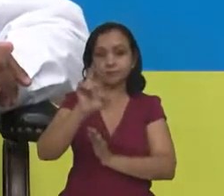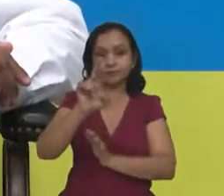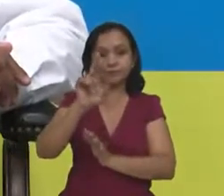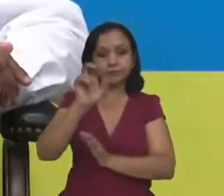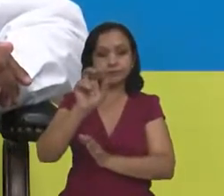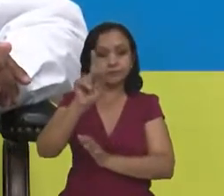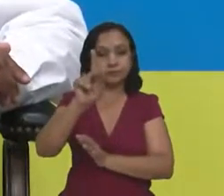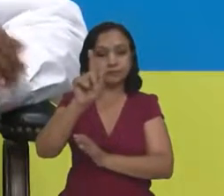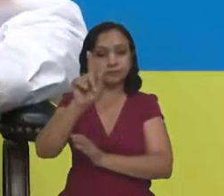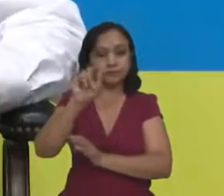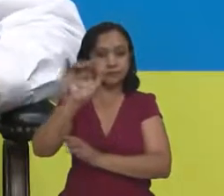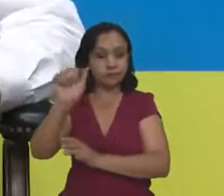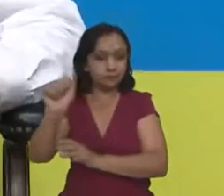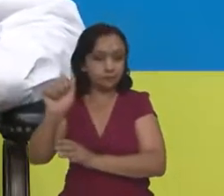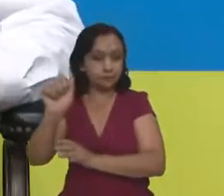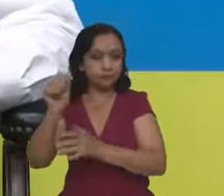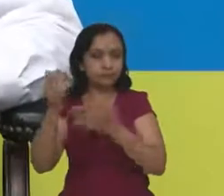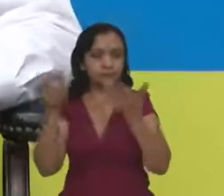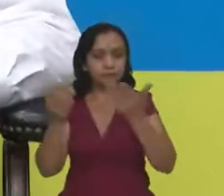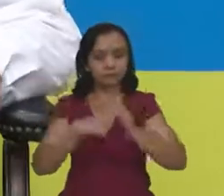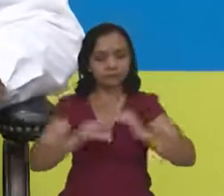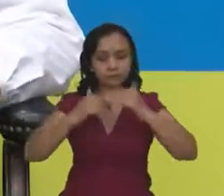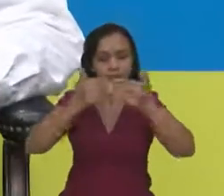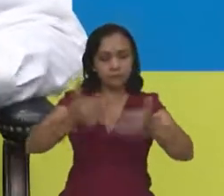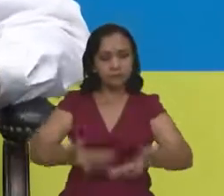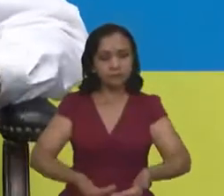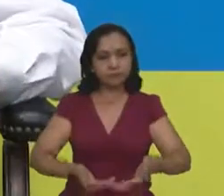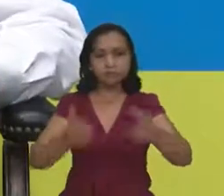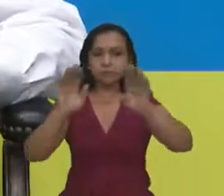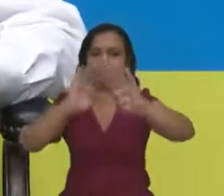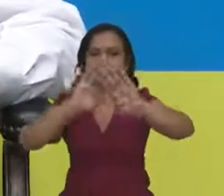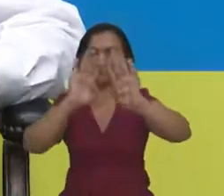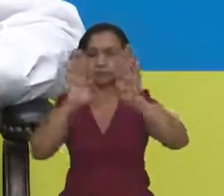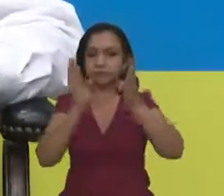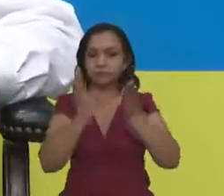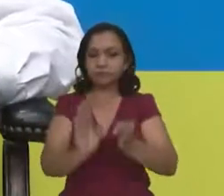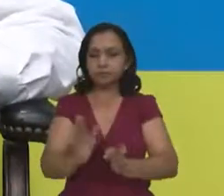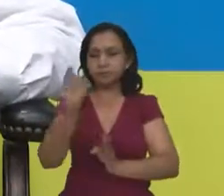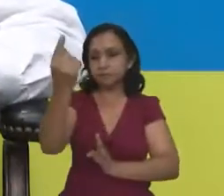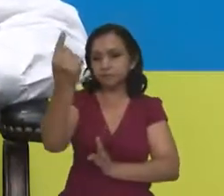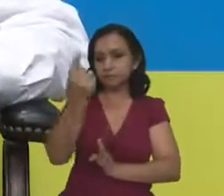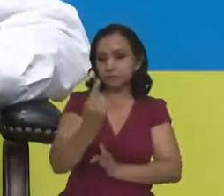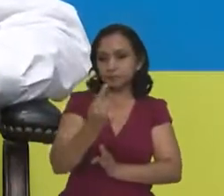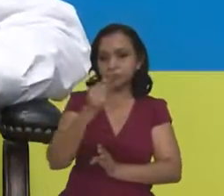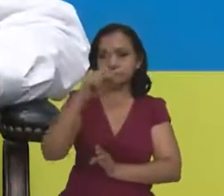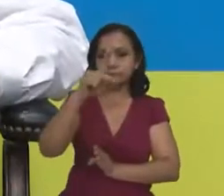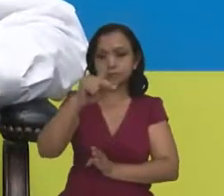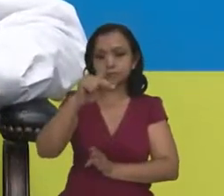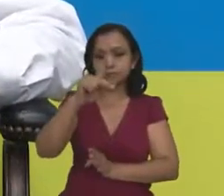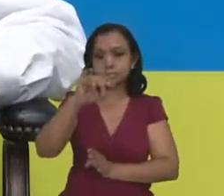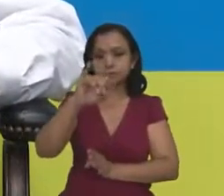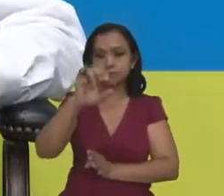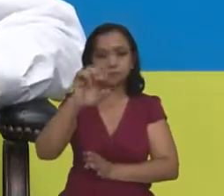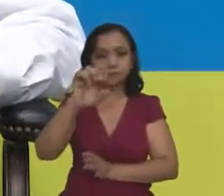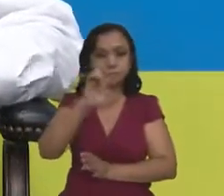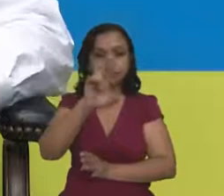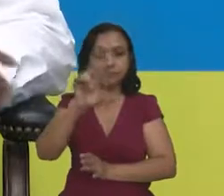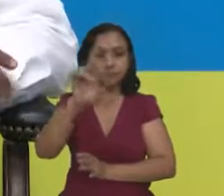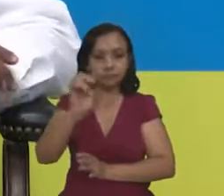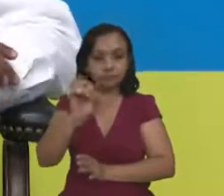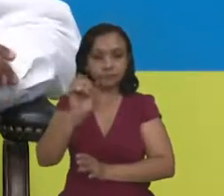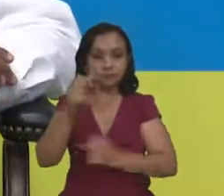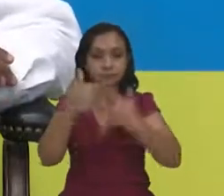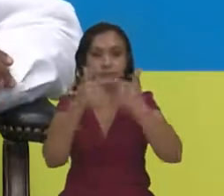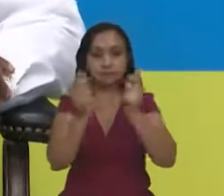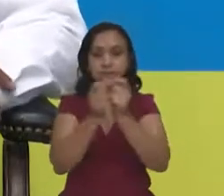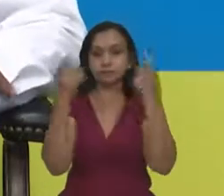neuropatías periféricas durante el embarazo. Y para ello tenemos como invitado al doctor Piero Reyes, quien es parte del equipo